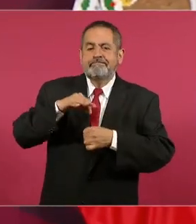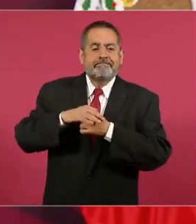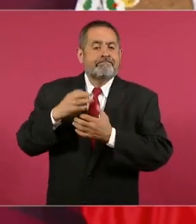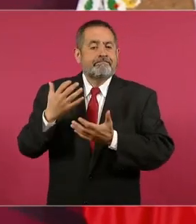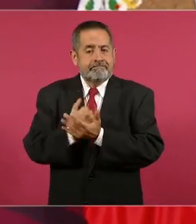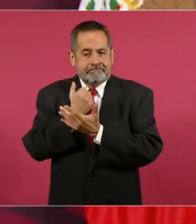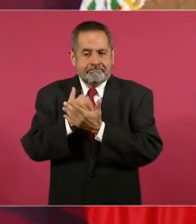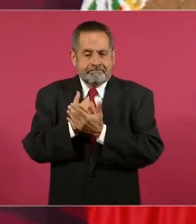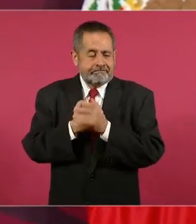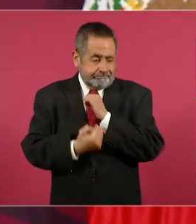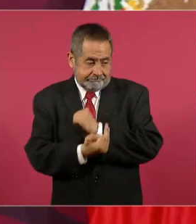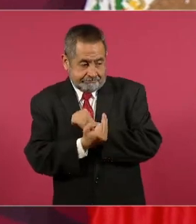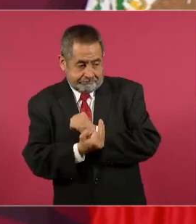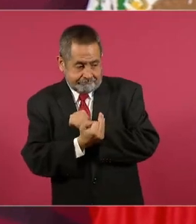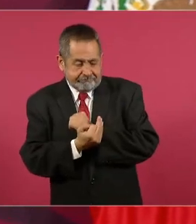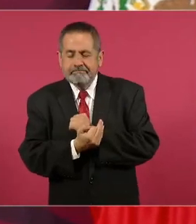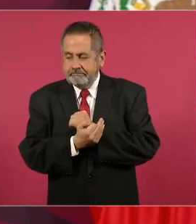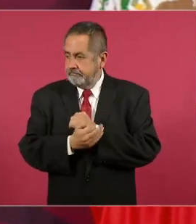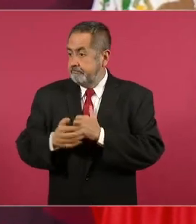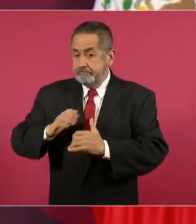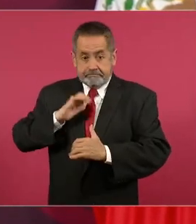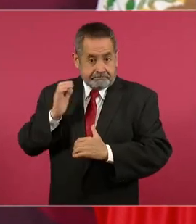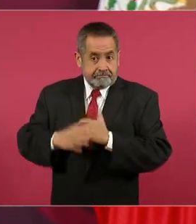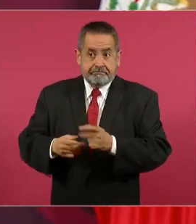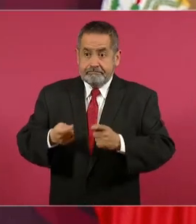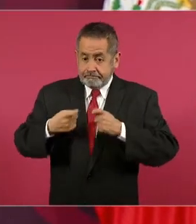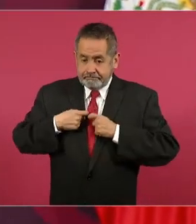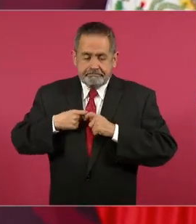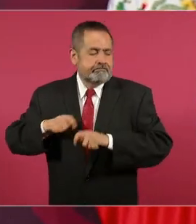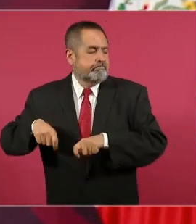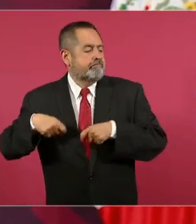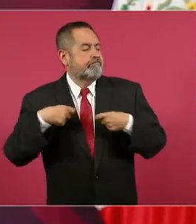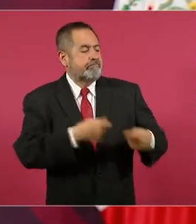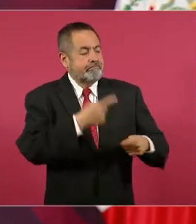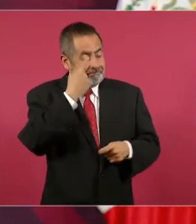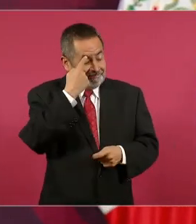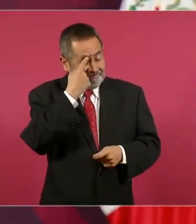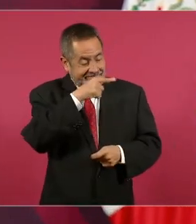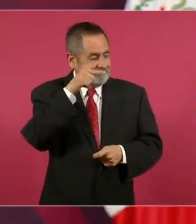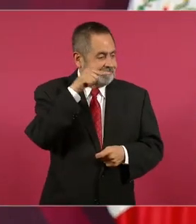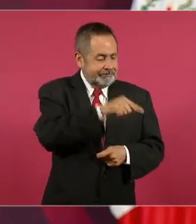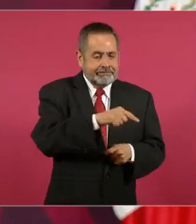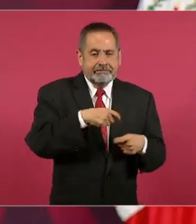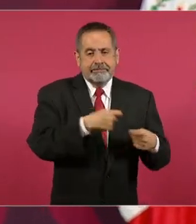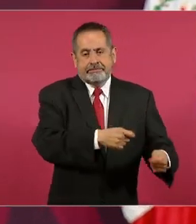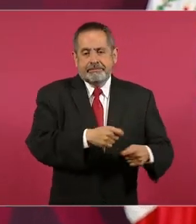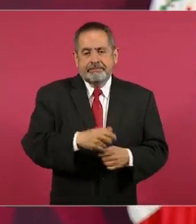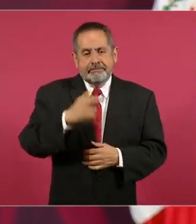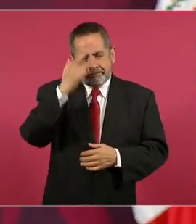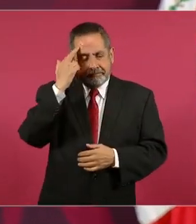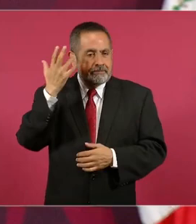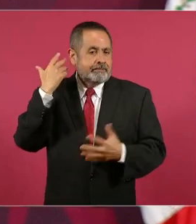electorales, cuando se alimentaban y se nutrían el poder económico